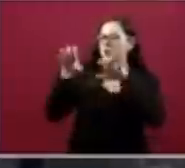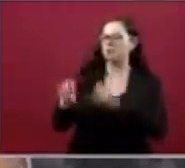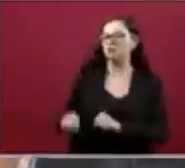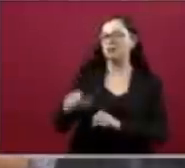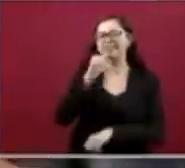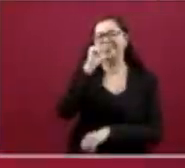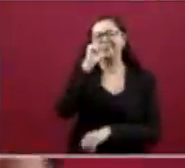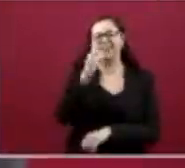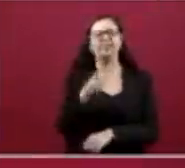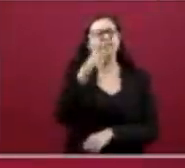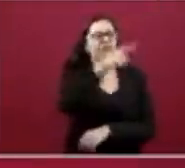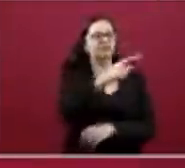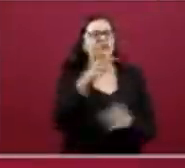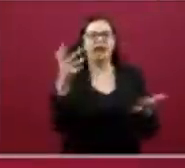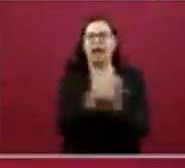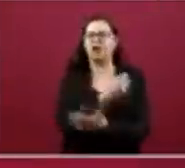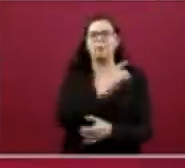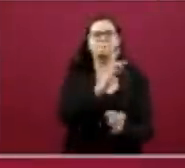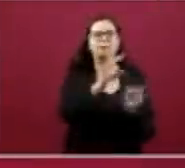a pesar de haber ganado